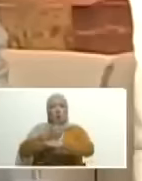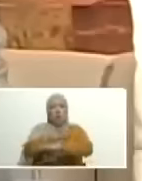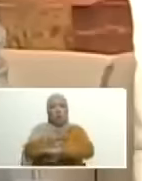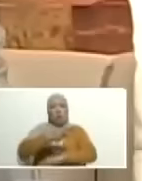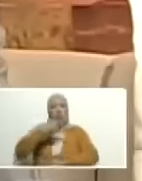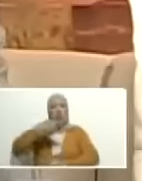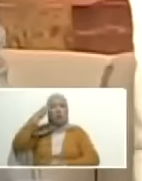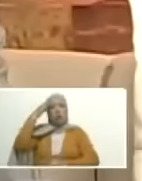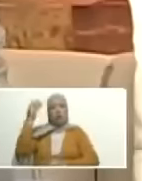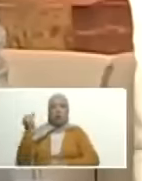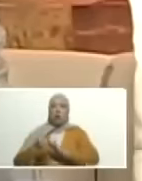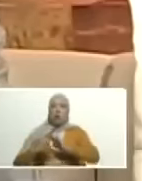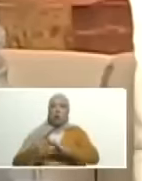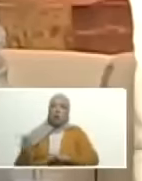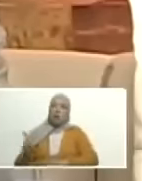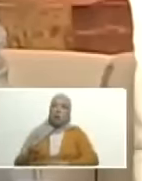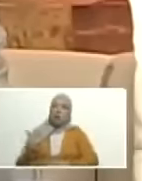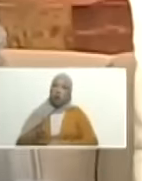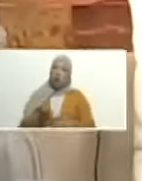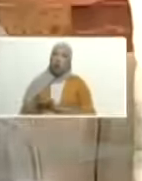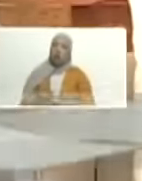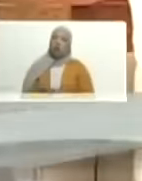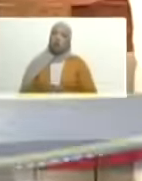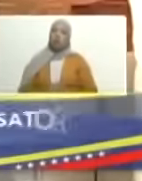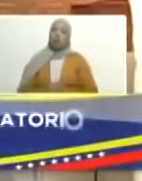militar e institucional de Venezuela.